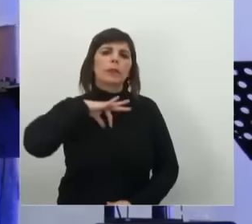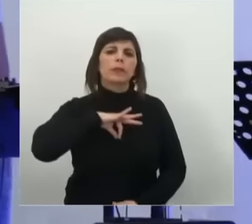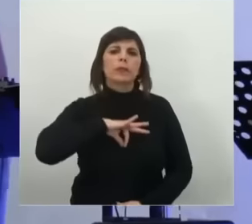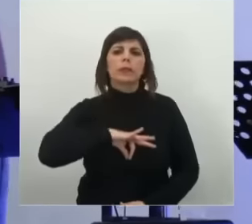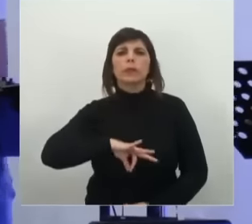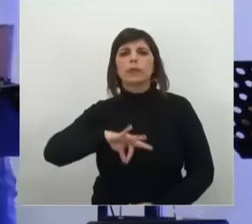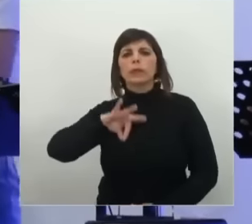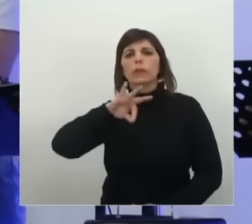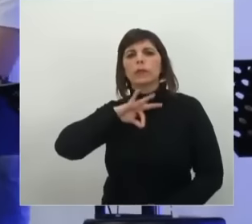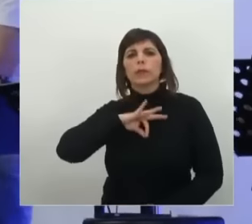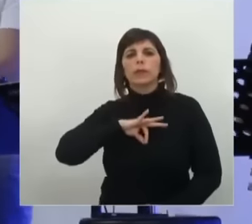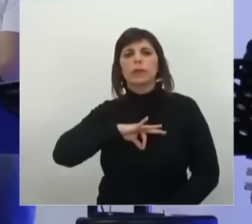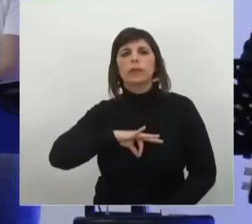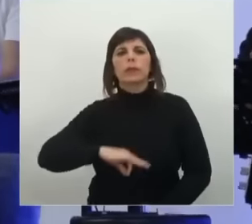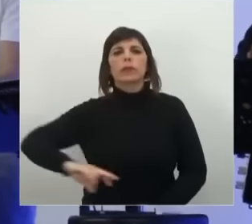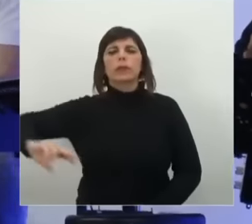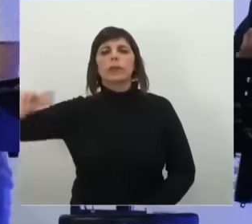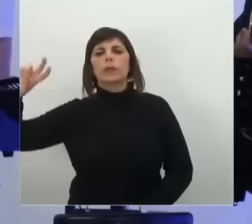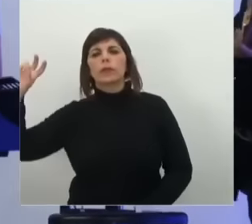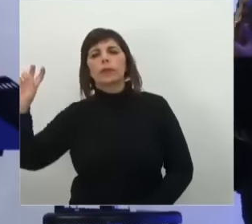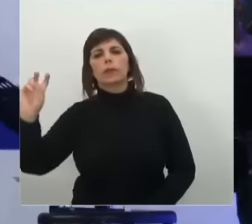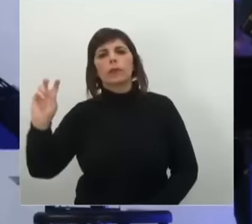Santo espíritu